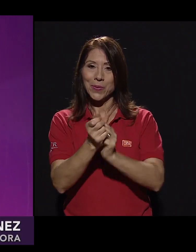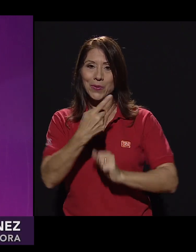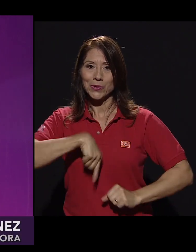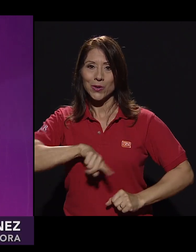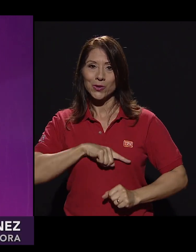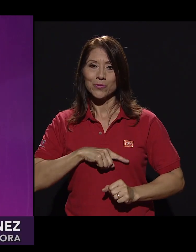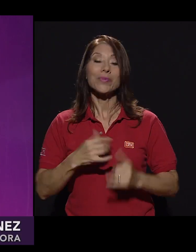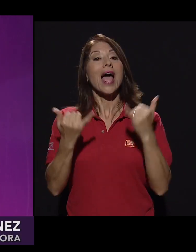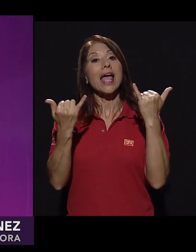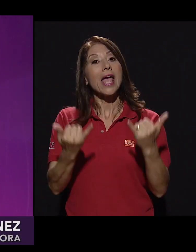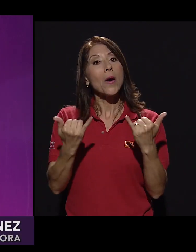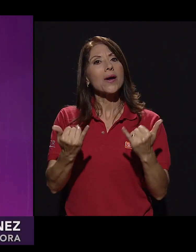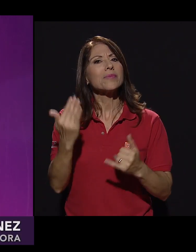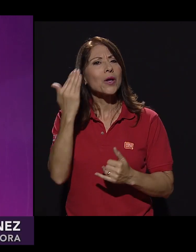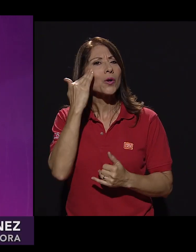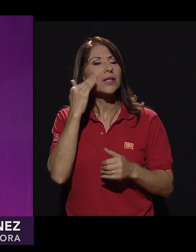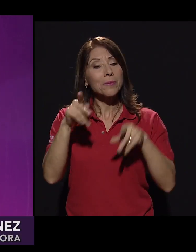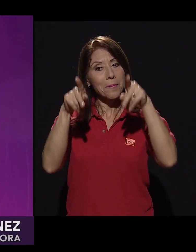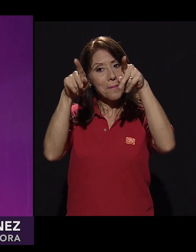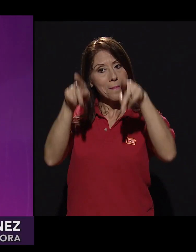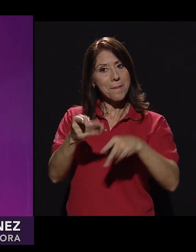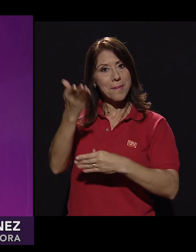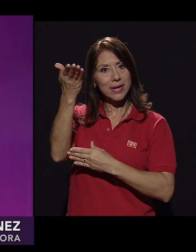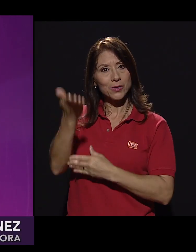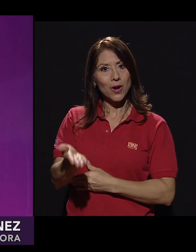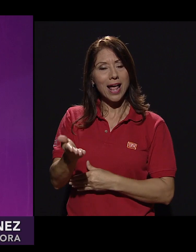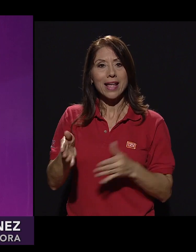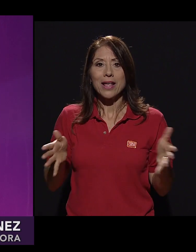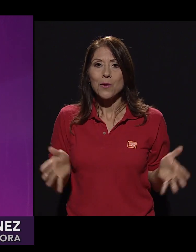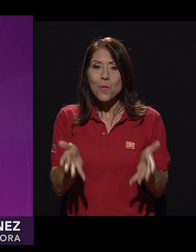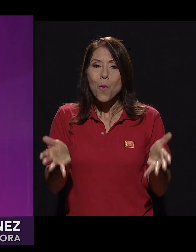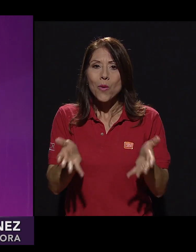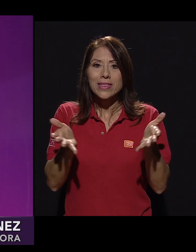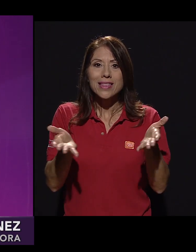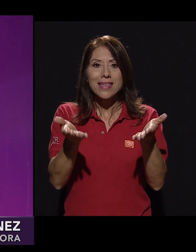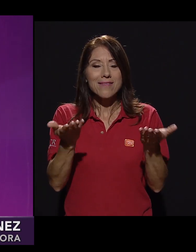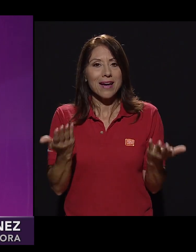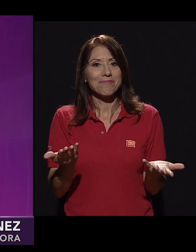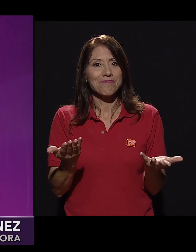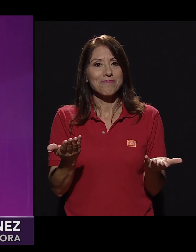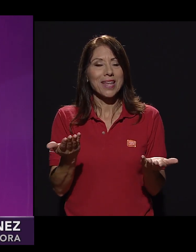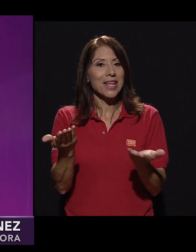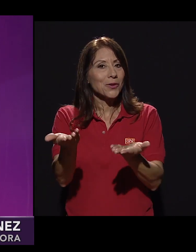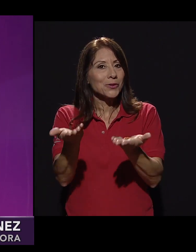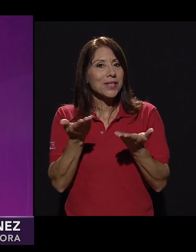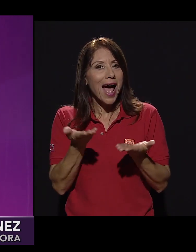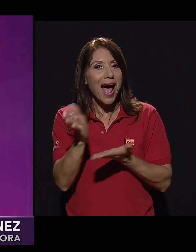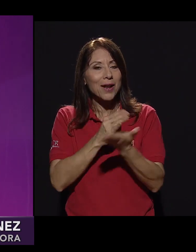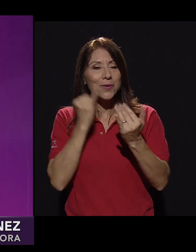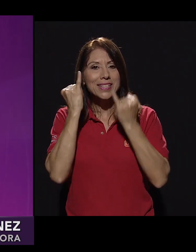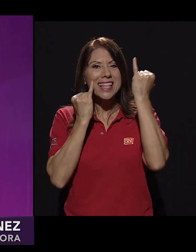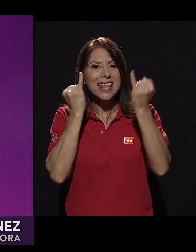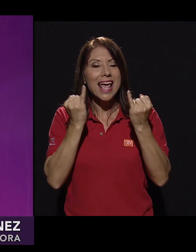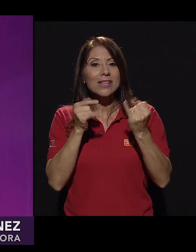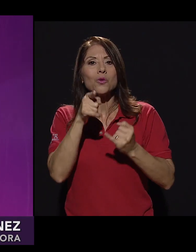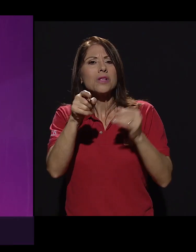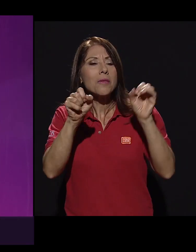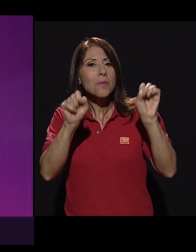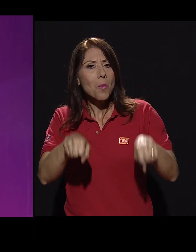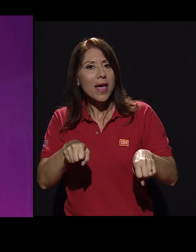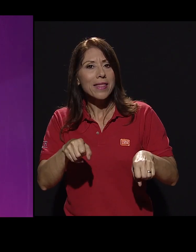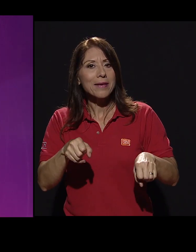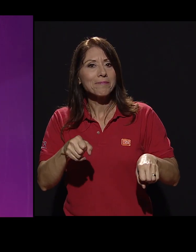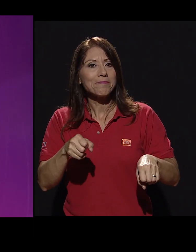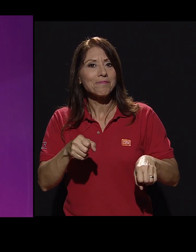siga con nosotros Y ahora iremos a conocer Un personaje Que nos motiva Y nos da Algunas ideas De cómo